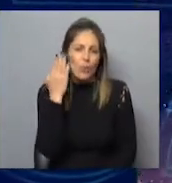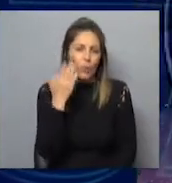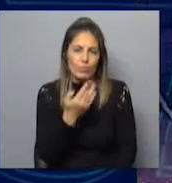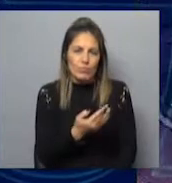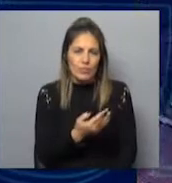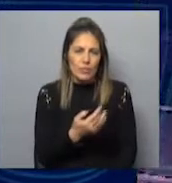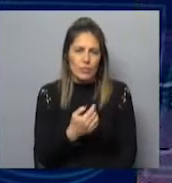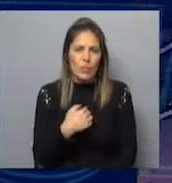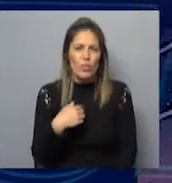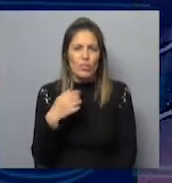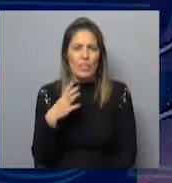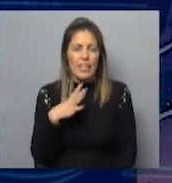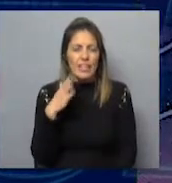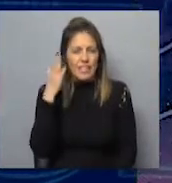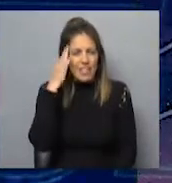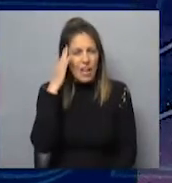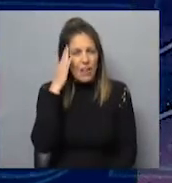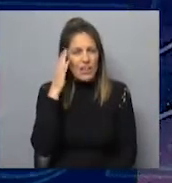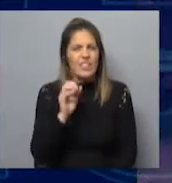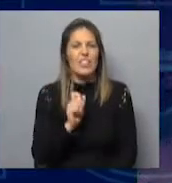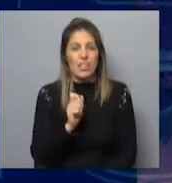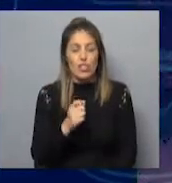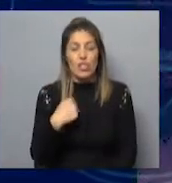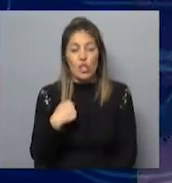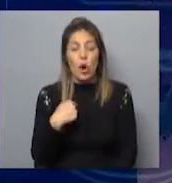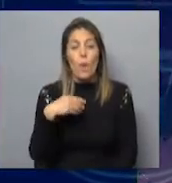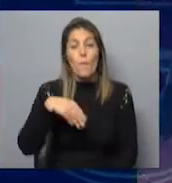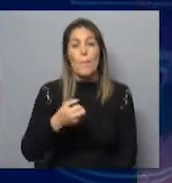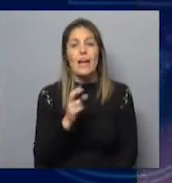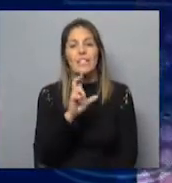uno tiene que saber quién es también socio marcelo pin